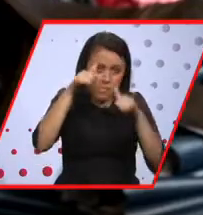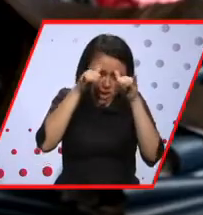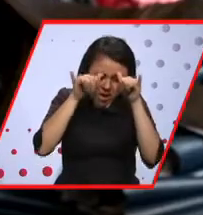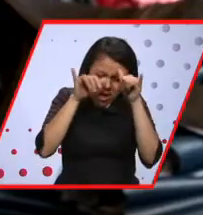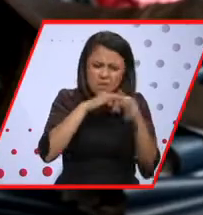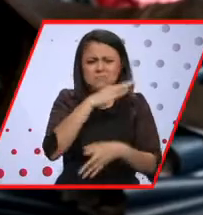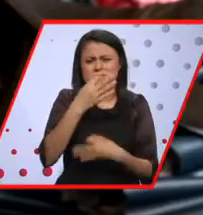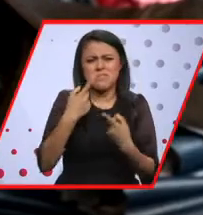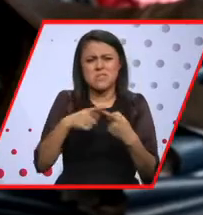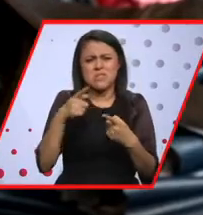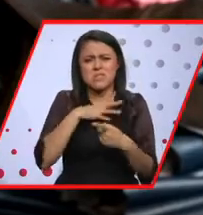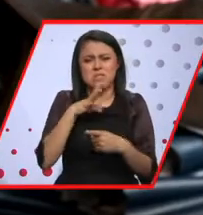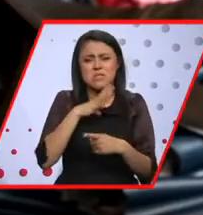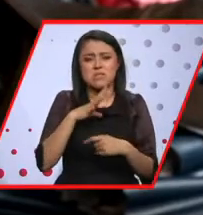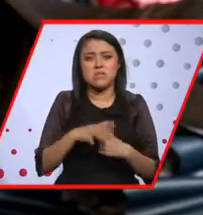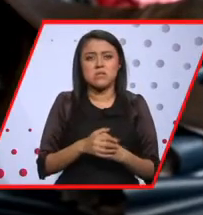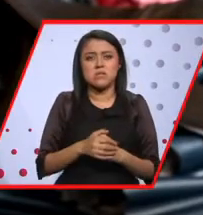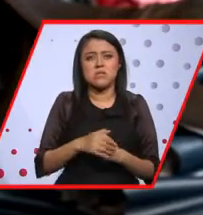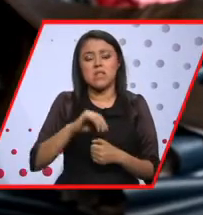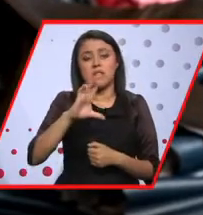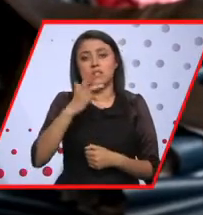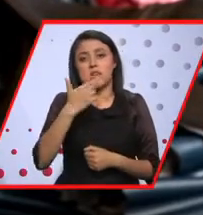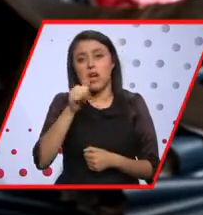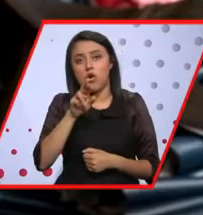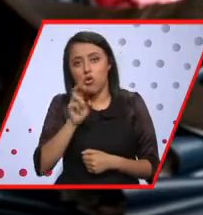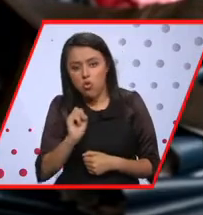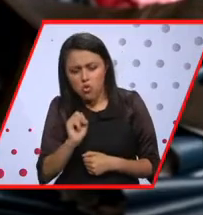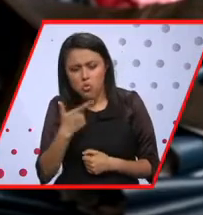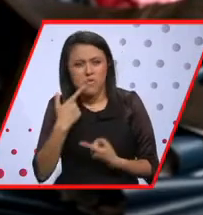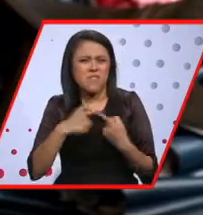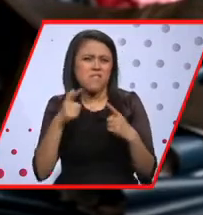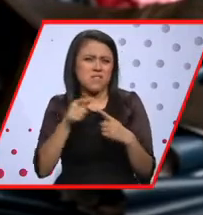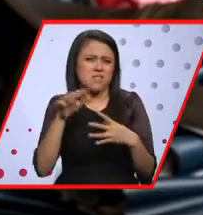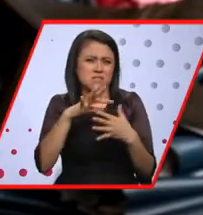pelo, es el nonato, charol, todo tipo